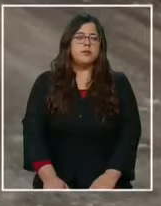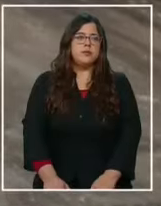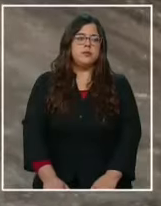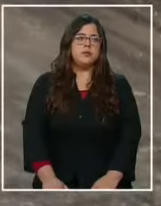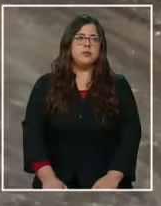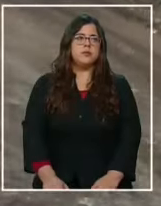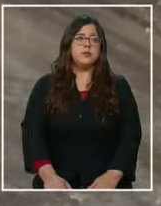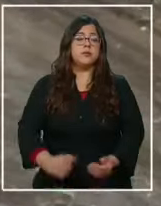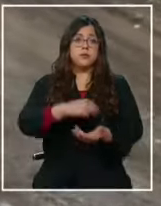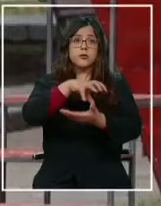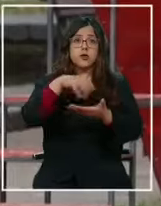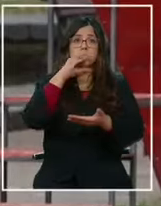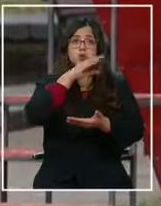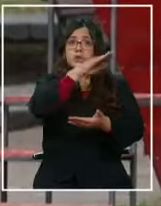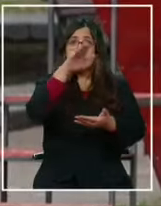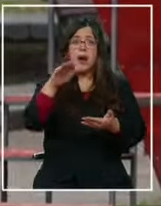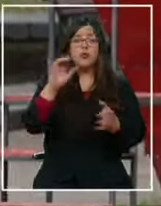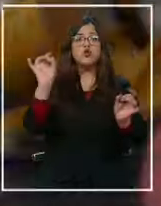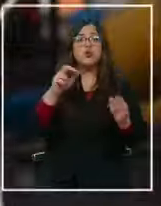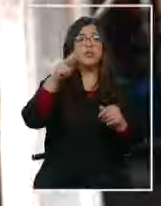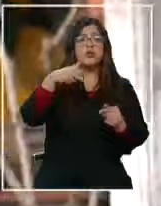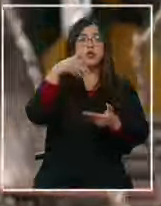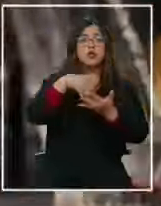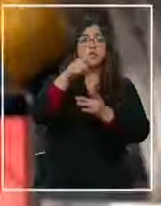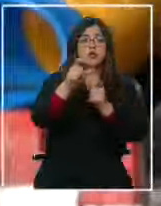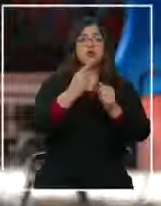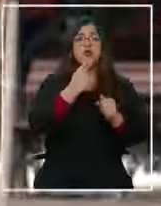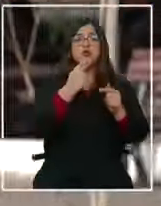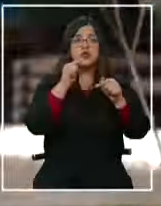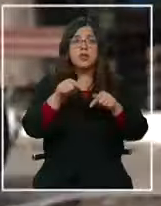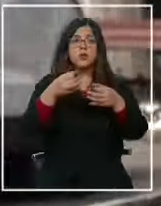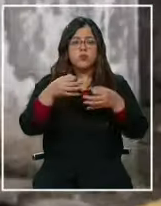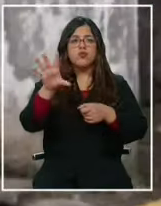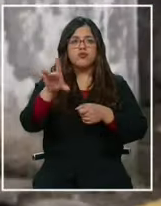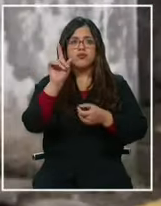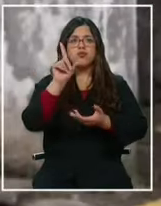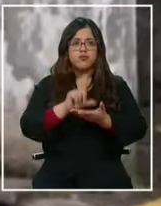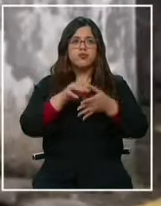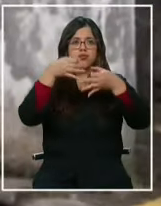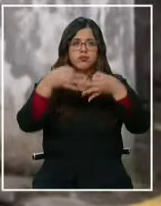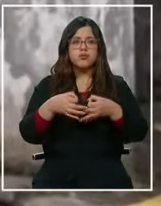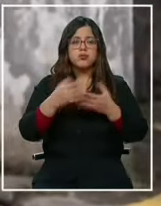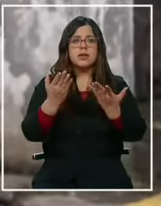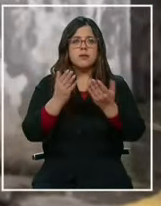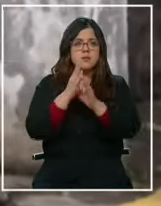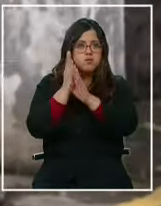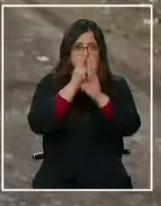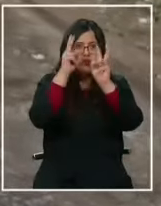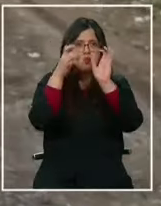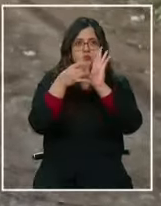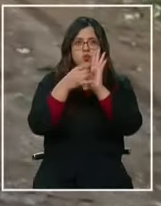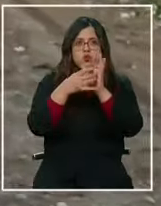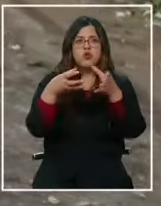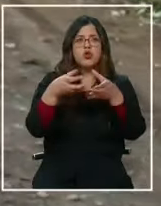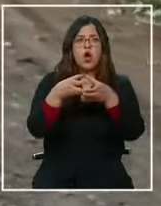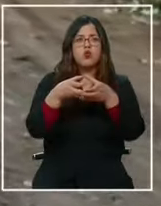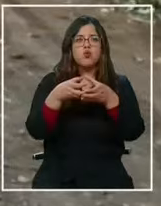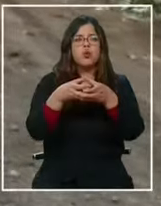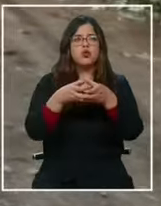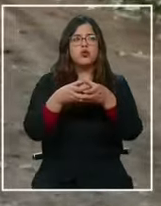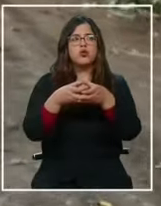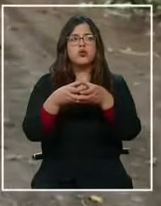Una pequeña comuna rural de tan solo 18.000 habitantes fue elegido como el lugar perfecto para ocultar las actividades delictuales de una